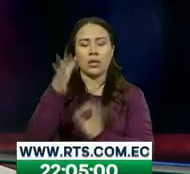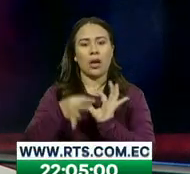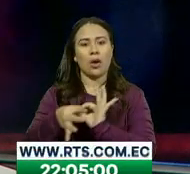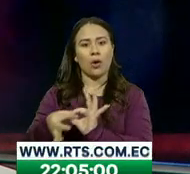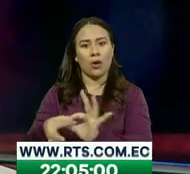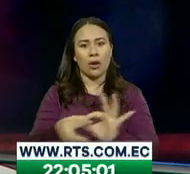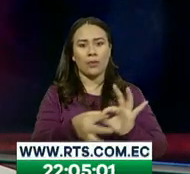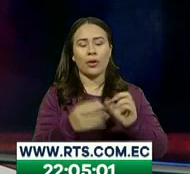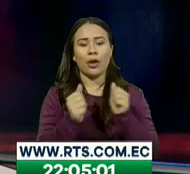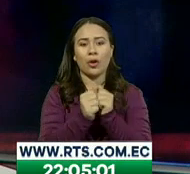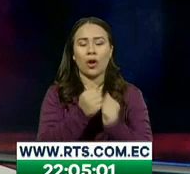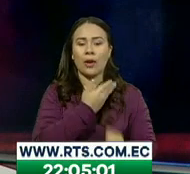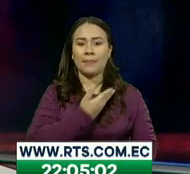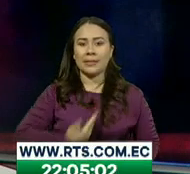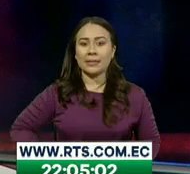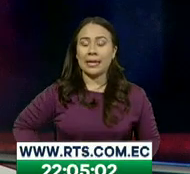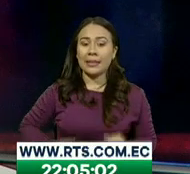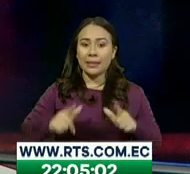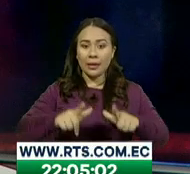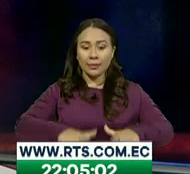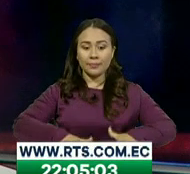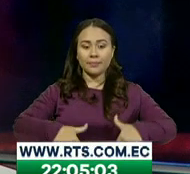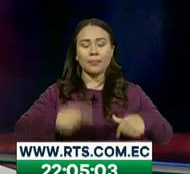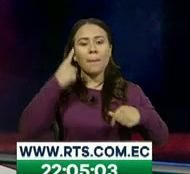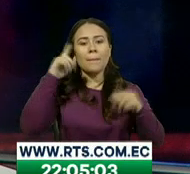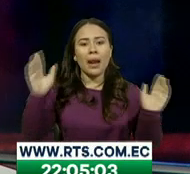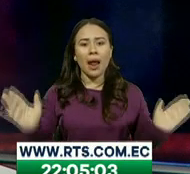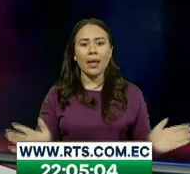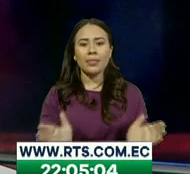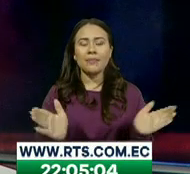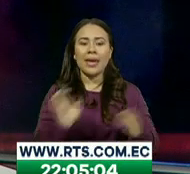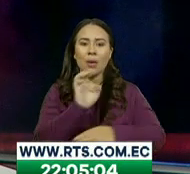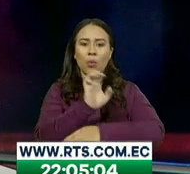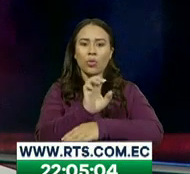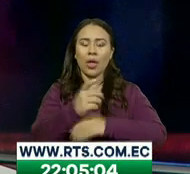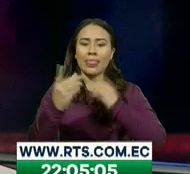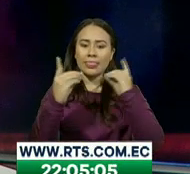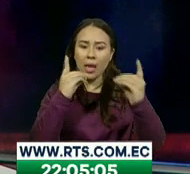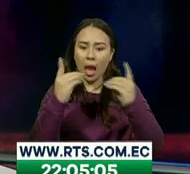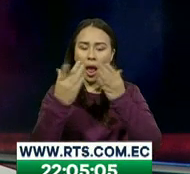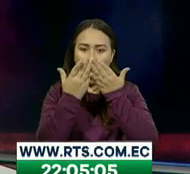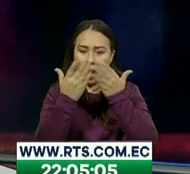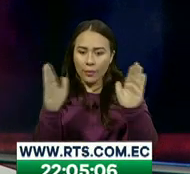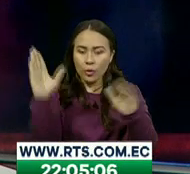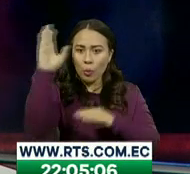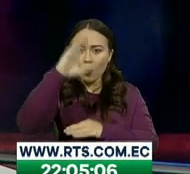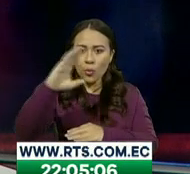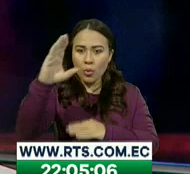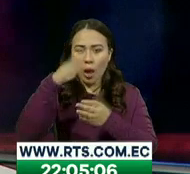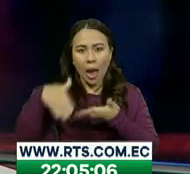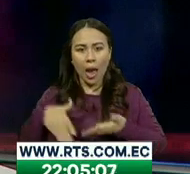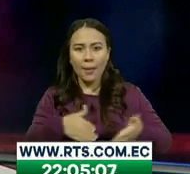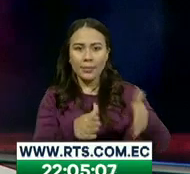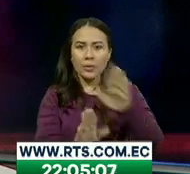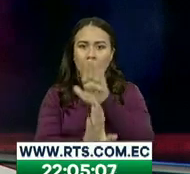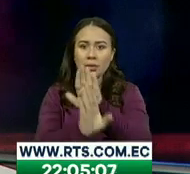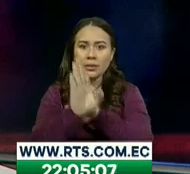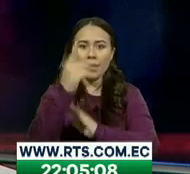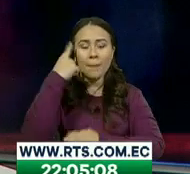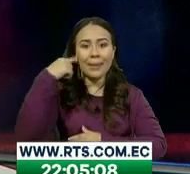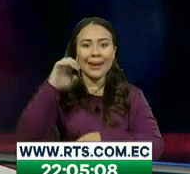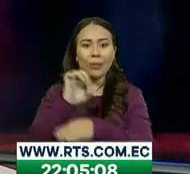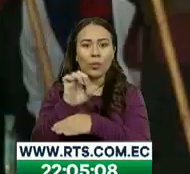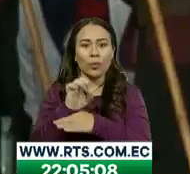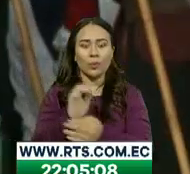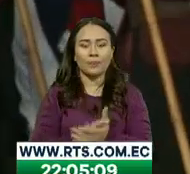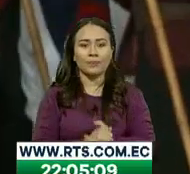colaborar con el presidente de la República para impulsar un Ecuador de diálogo y abierto a buscar caminos de desarrollo para los ecuatorianos.